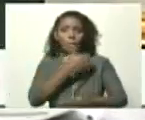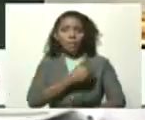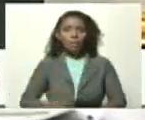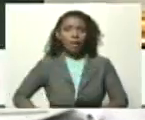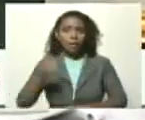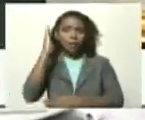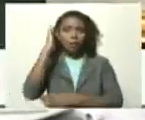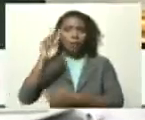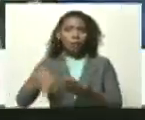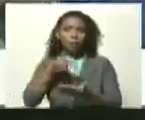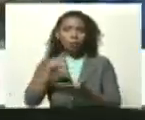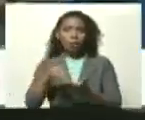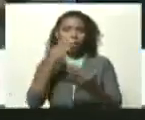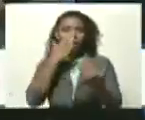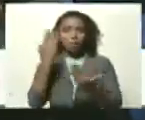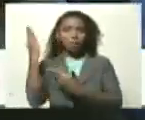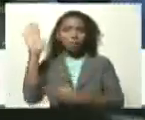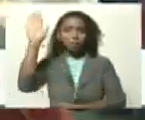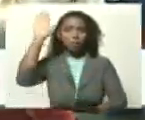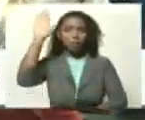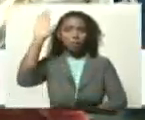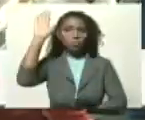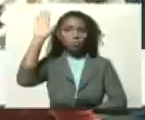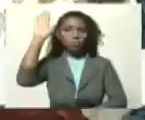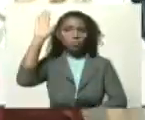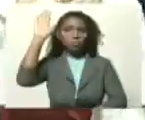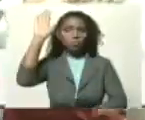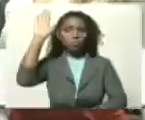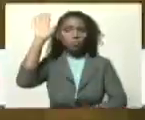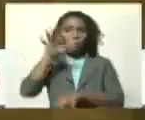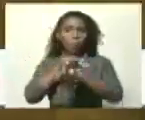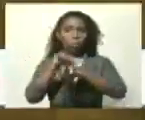Asamblea Nacional, sírvanse a hacerlo con la señal de costumbre.